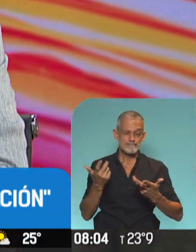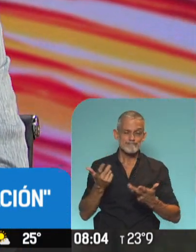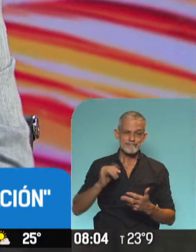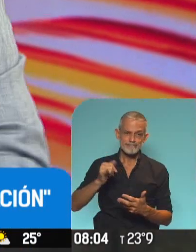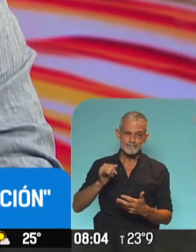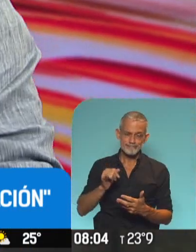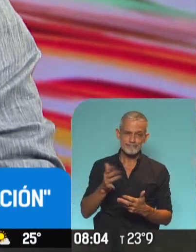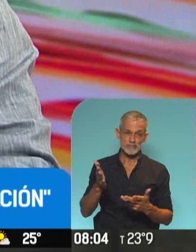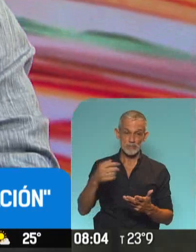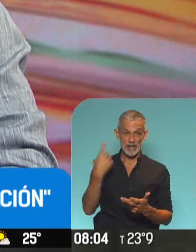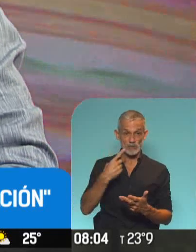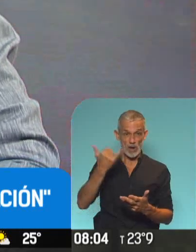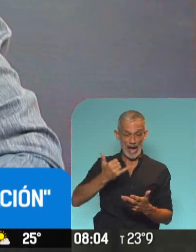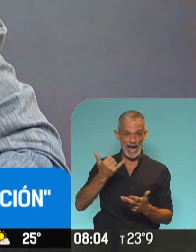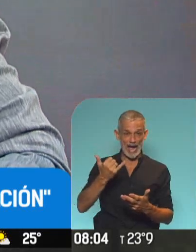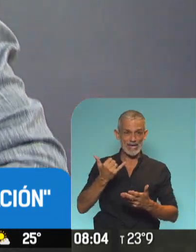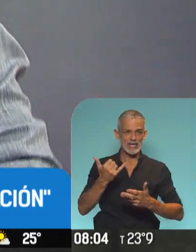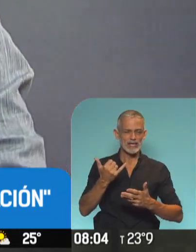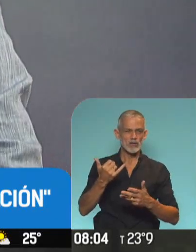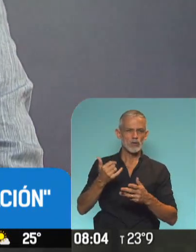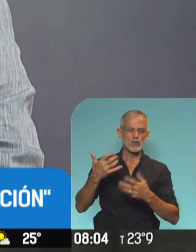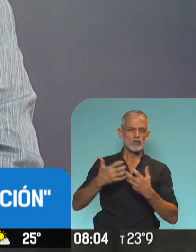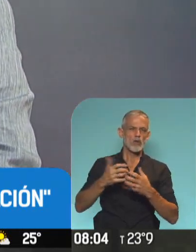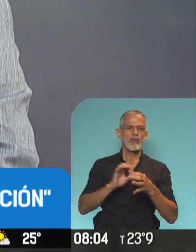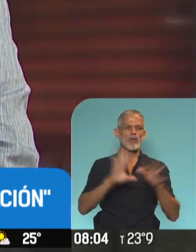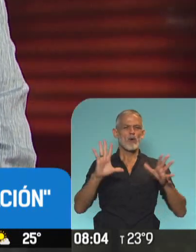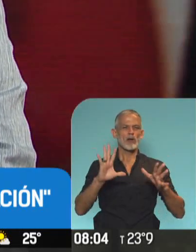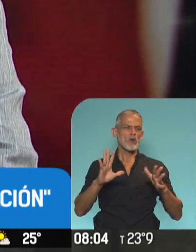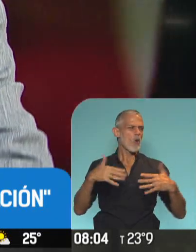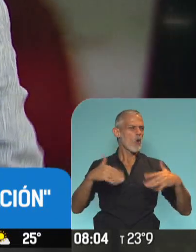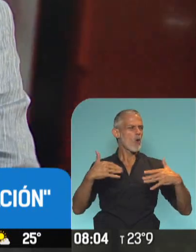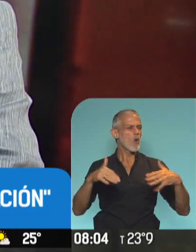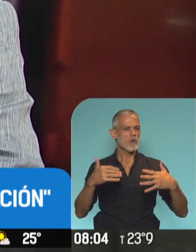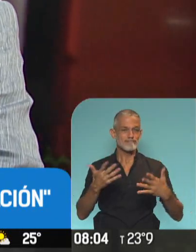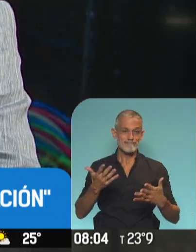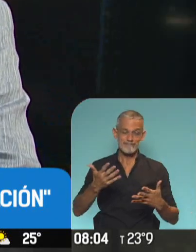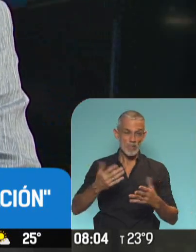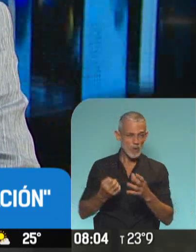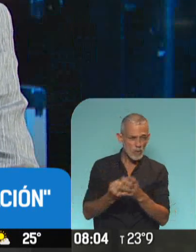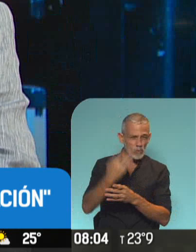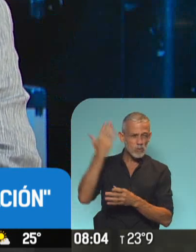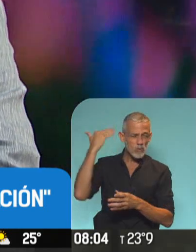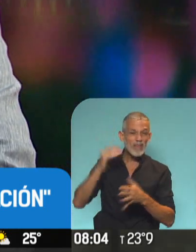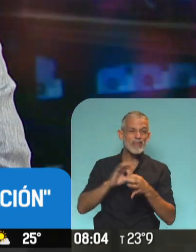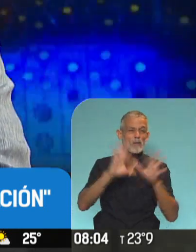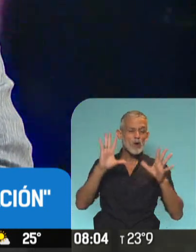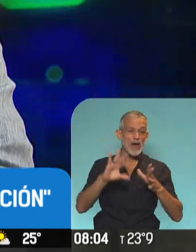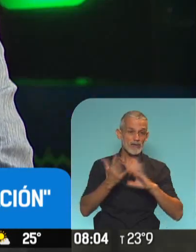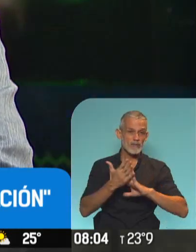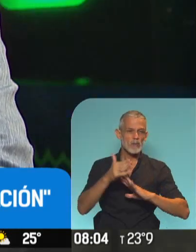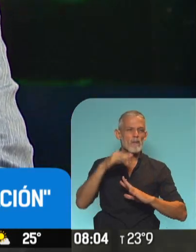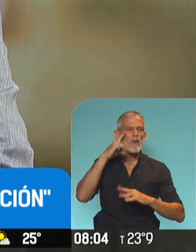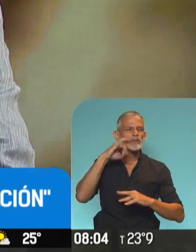que, digamos, nosotros tenemos muy sobrevalorado el sistema democrático. Los que realmente lo fundaron el sistema democrático, como